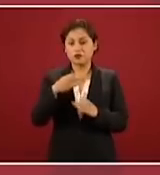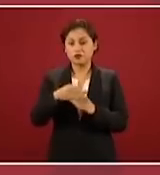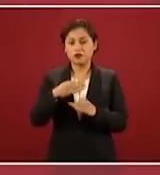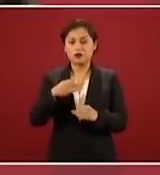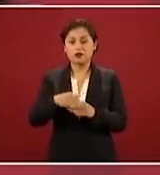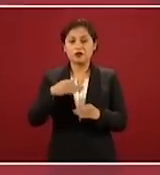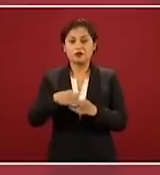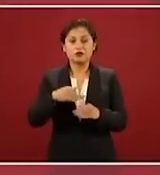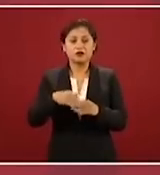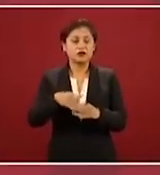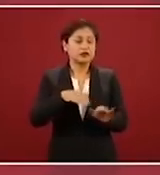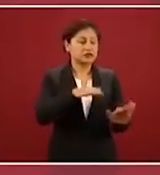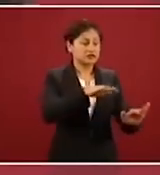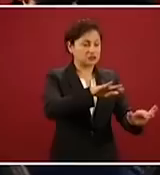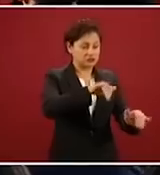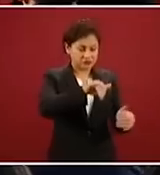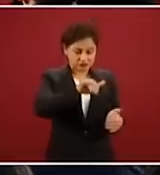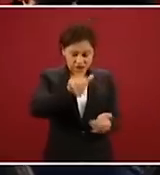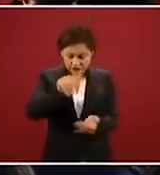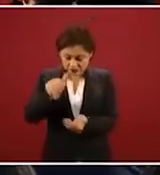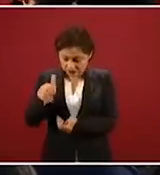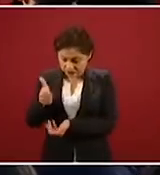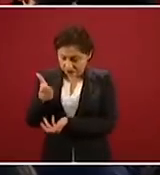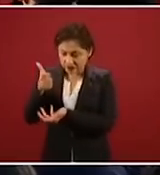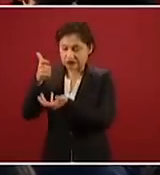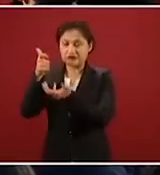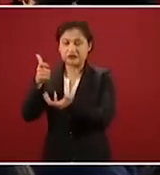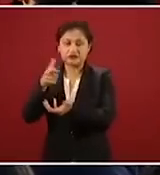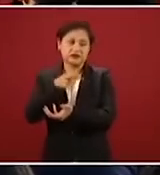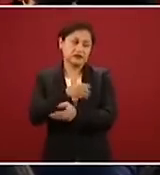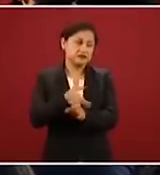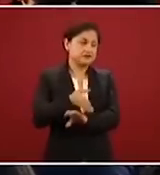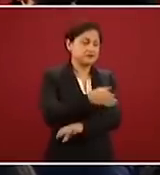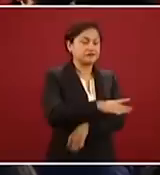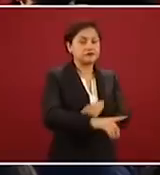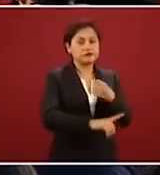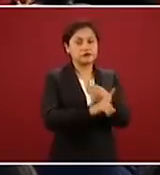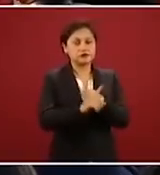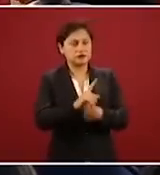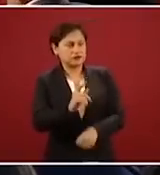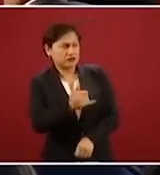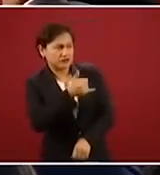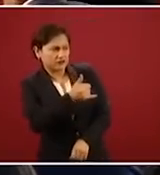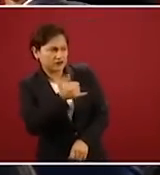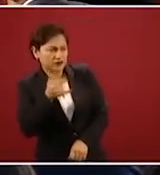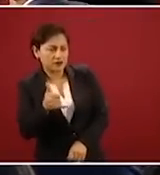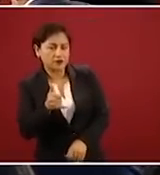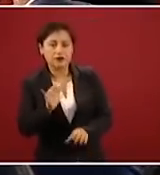recuperando dinero de todo eso que hicieron. ¿Infonavit? Estamos recogiendo dinero.